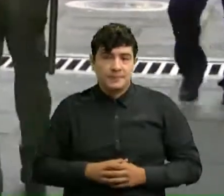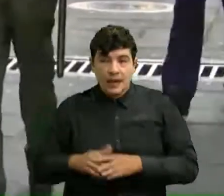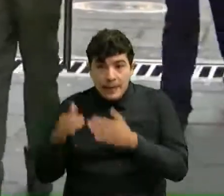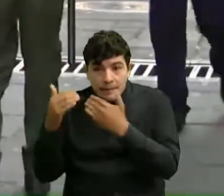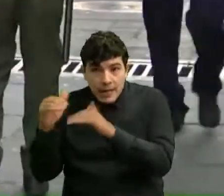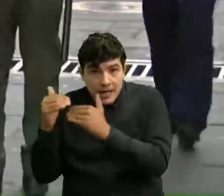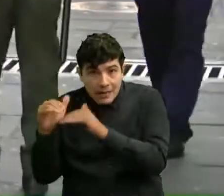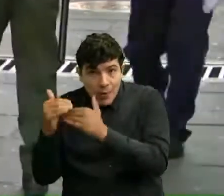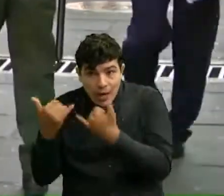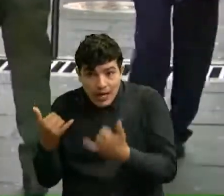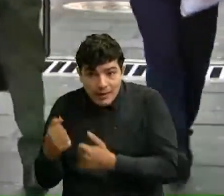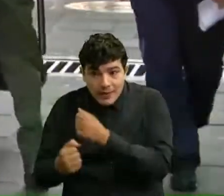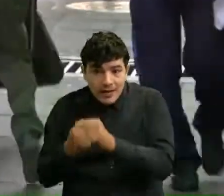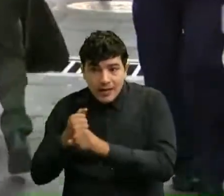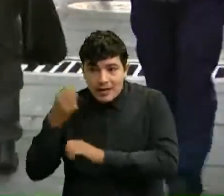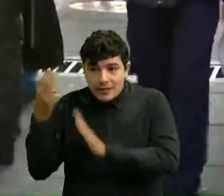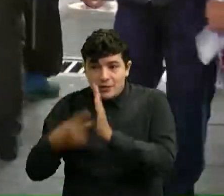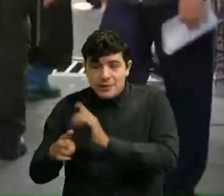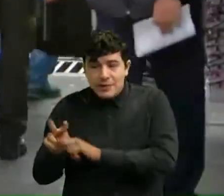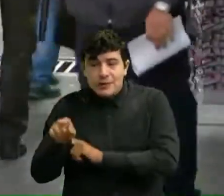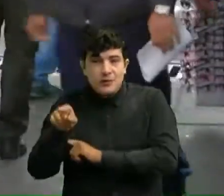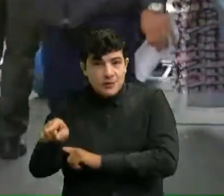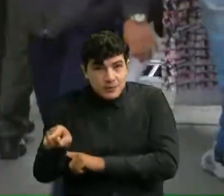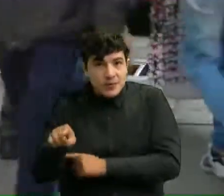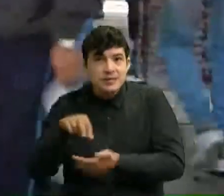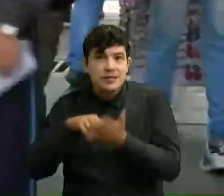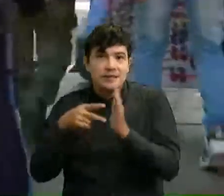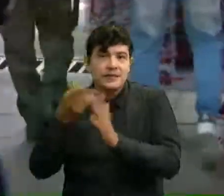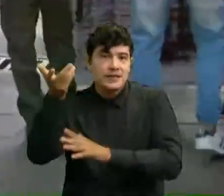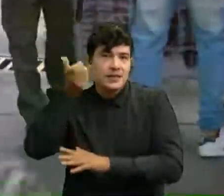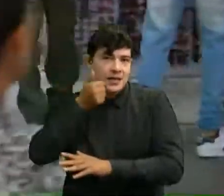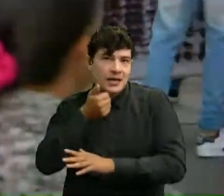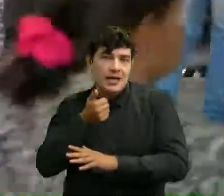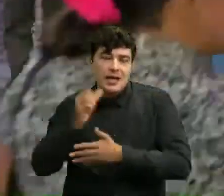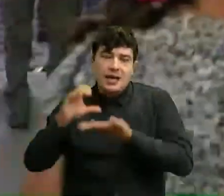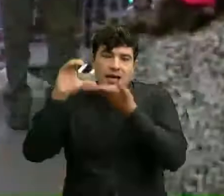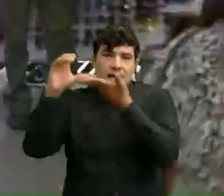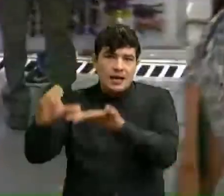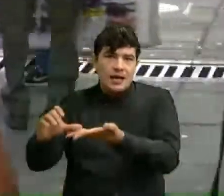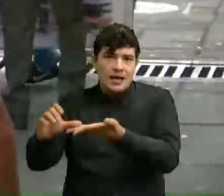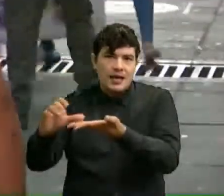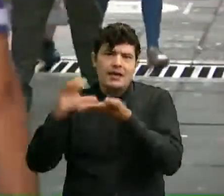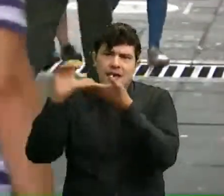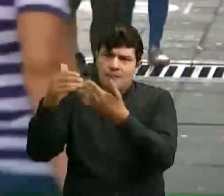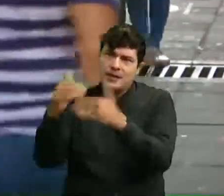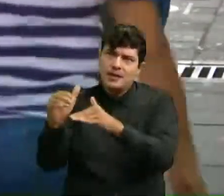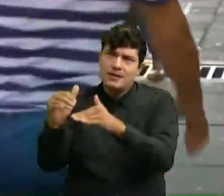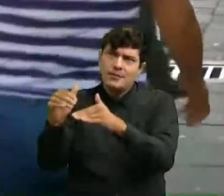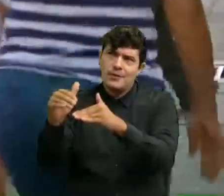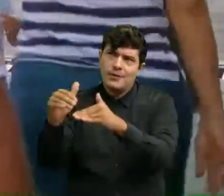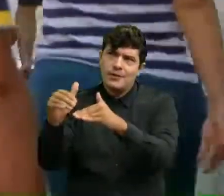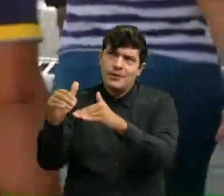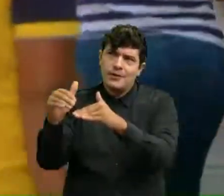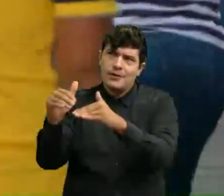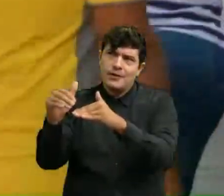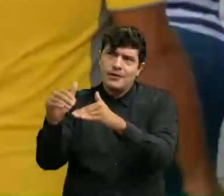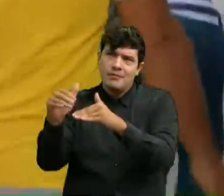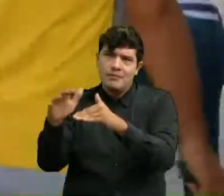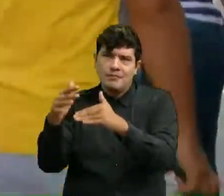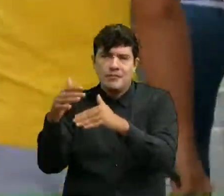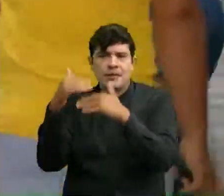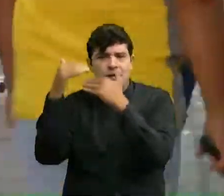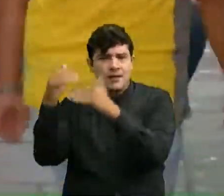de 2021, la persona quedaría pensionada con un salario mínimo y un tercio